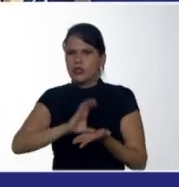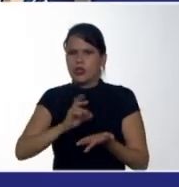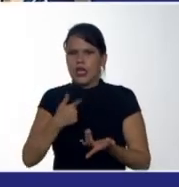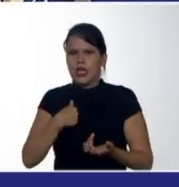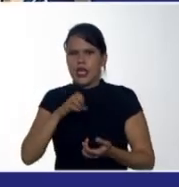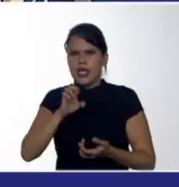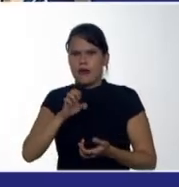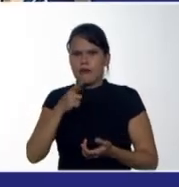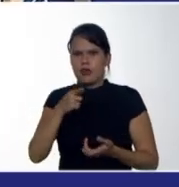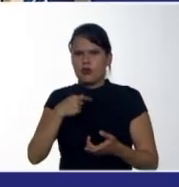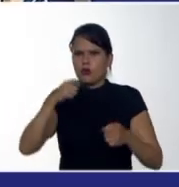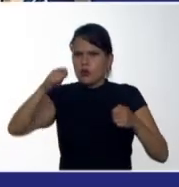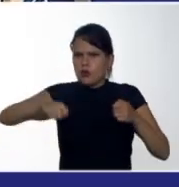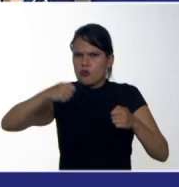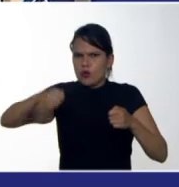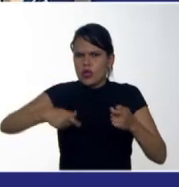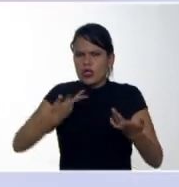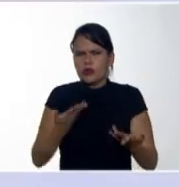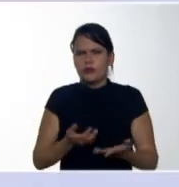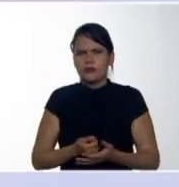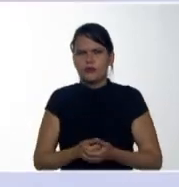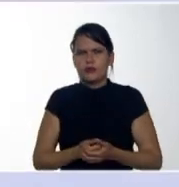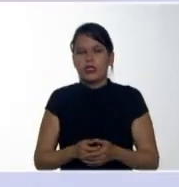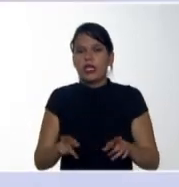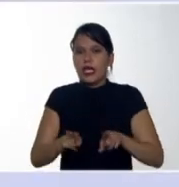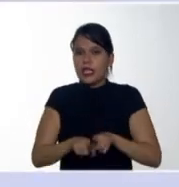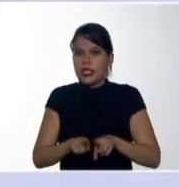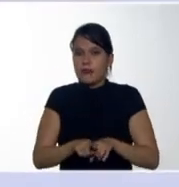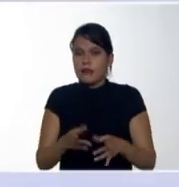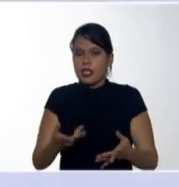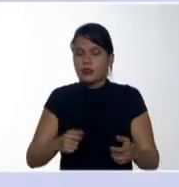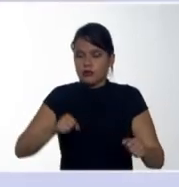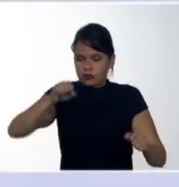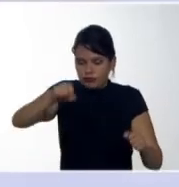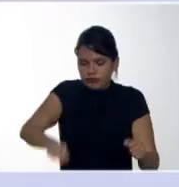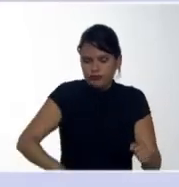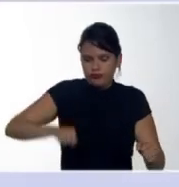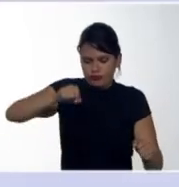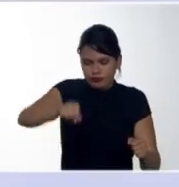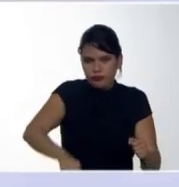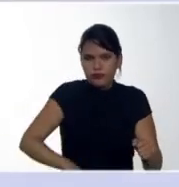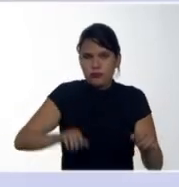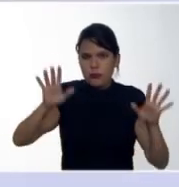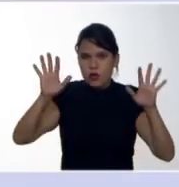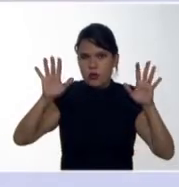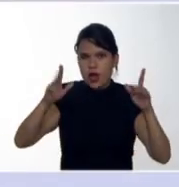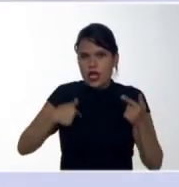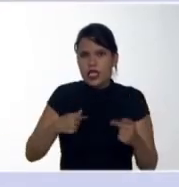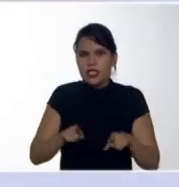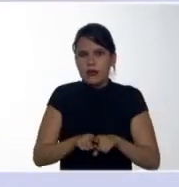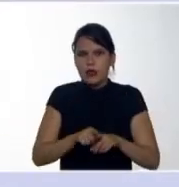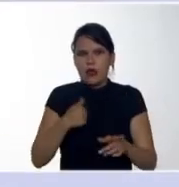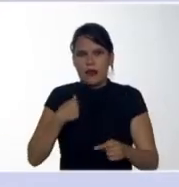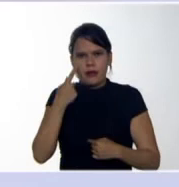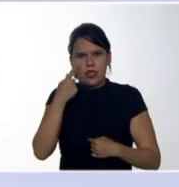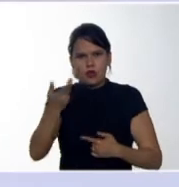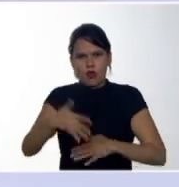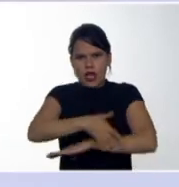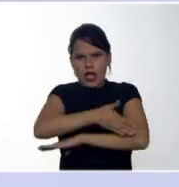molinos, trilladores de maíz, que también son manuales y lo pueden, bueno, yo lo he observado en la